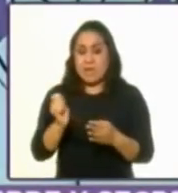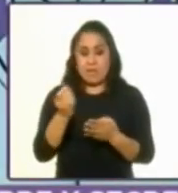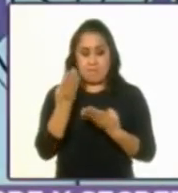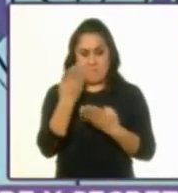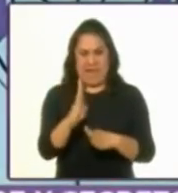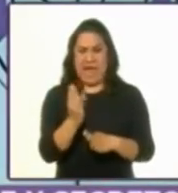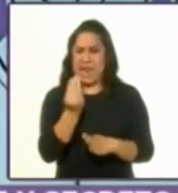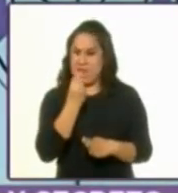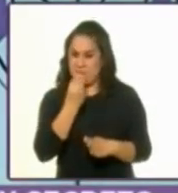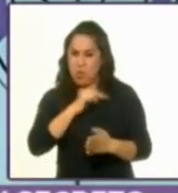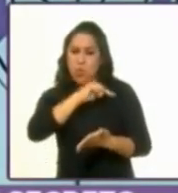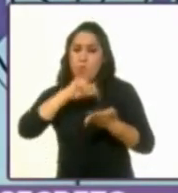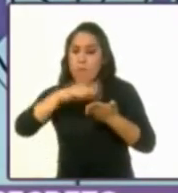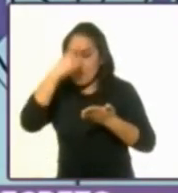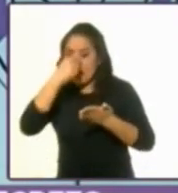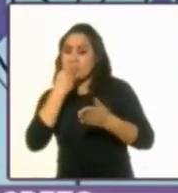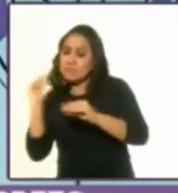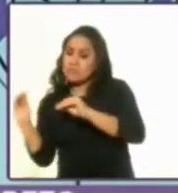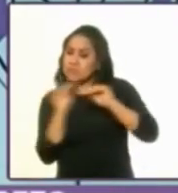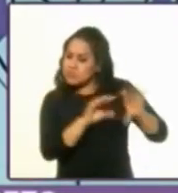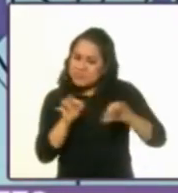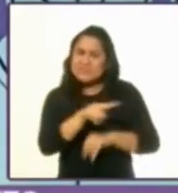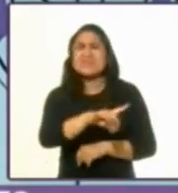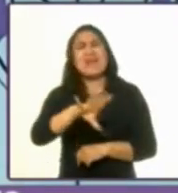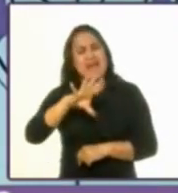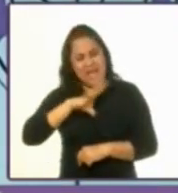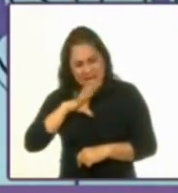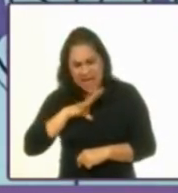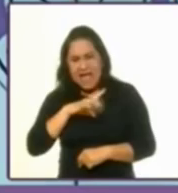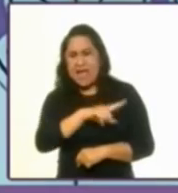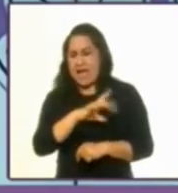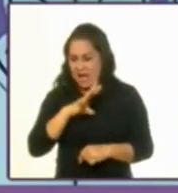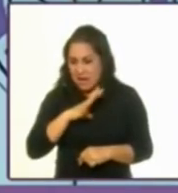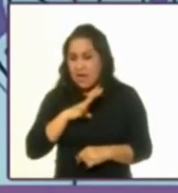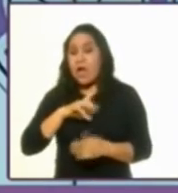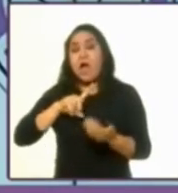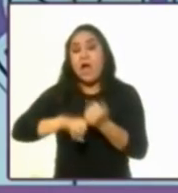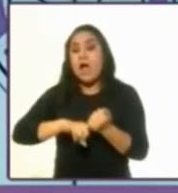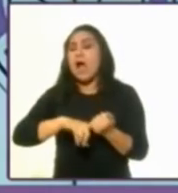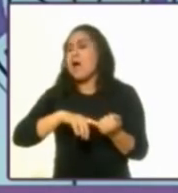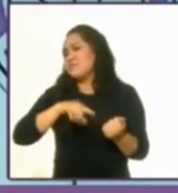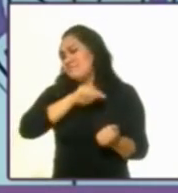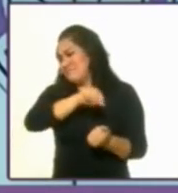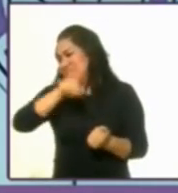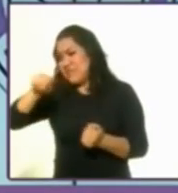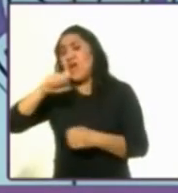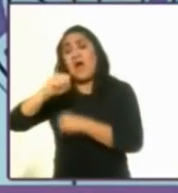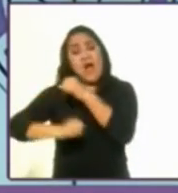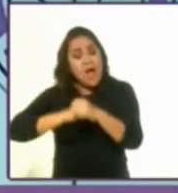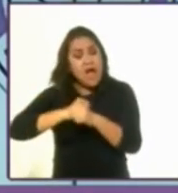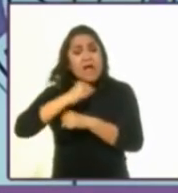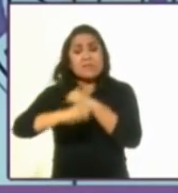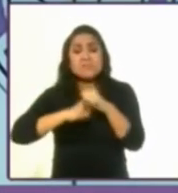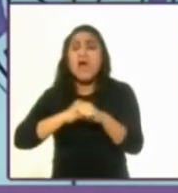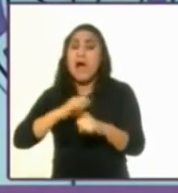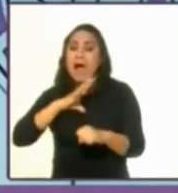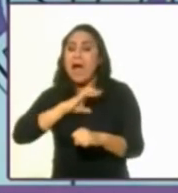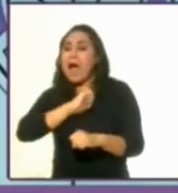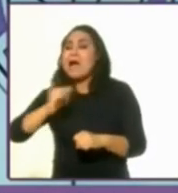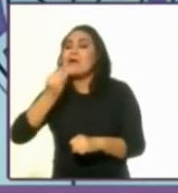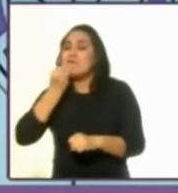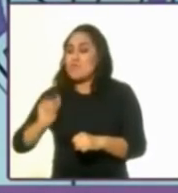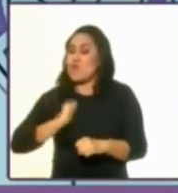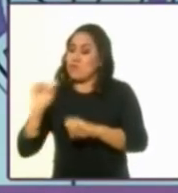alimentos existen desde hace muchos años yo me dedico a trabajar en una asociación de civil y tenemos muchos años trabajando con los bancos de alimentos